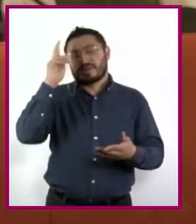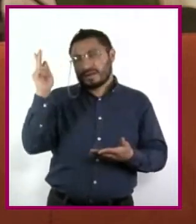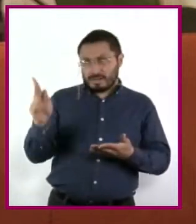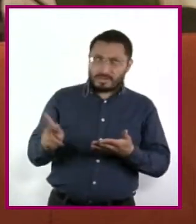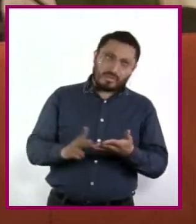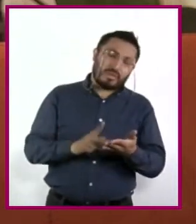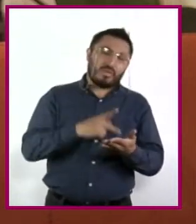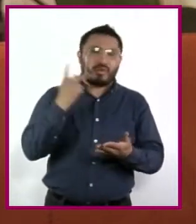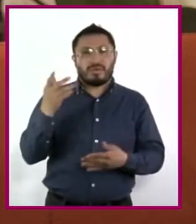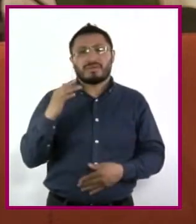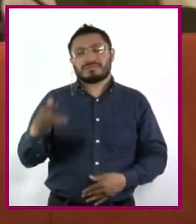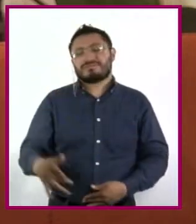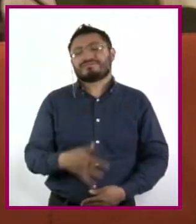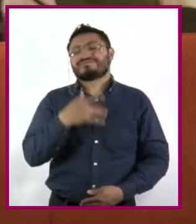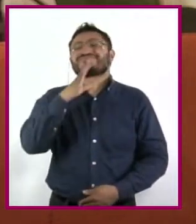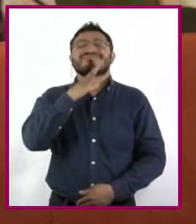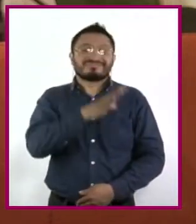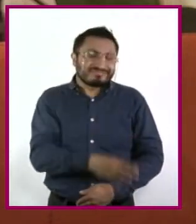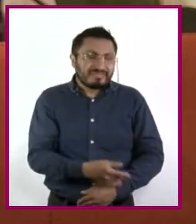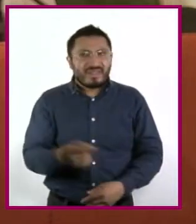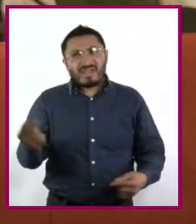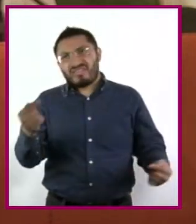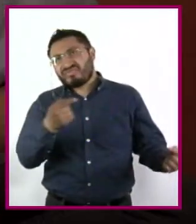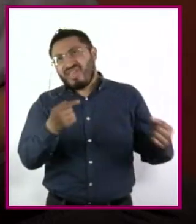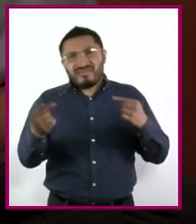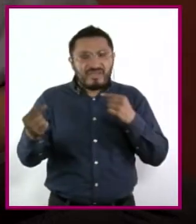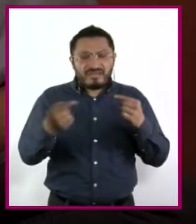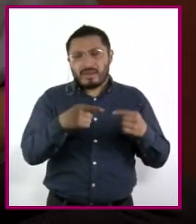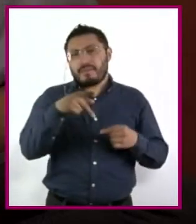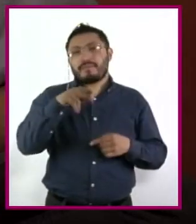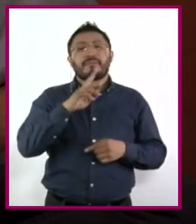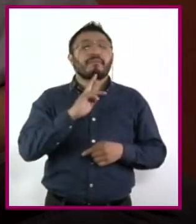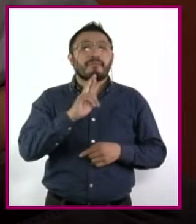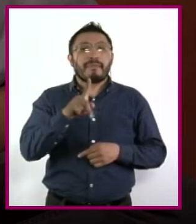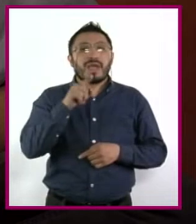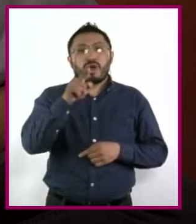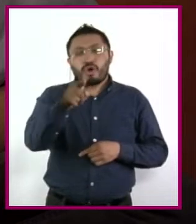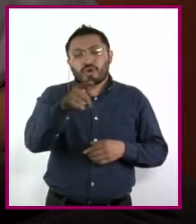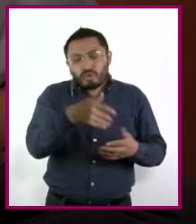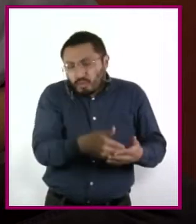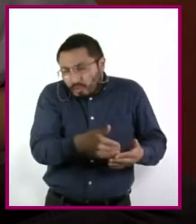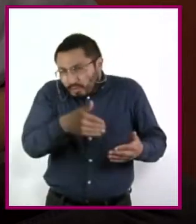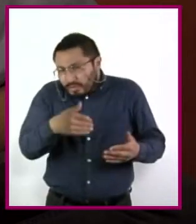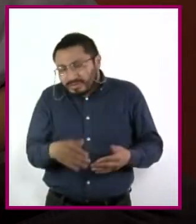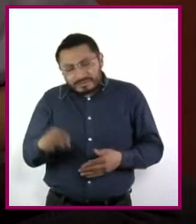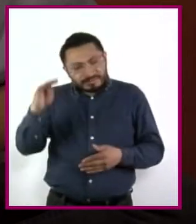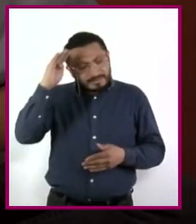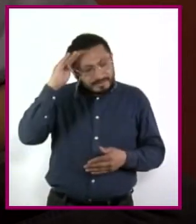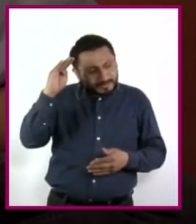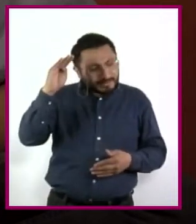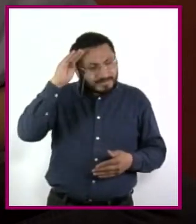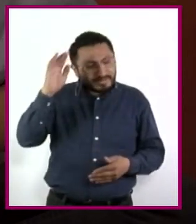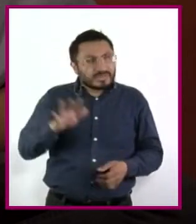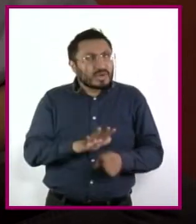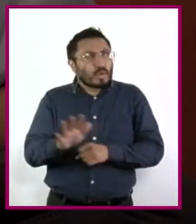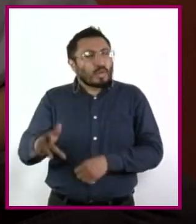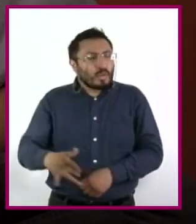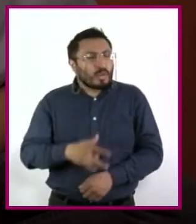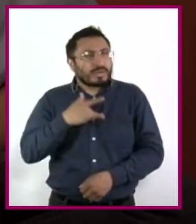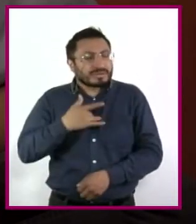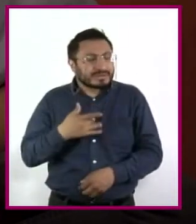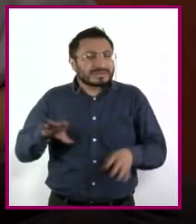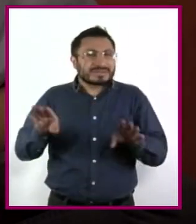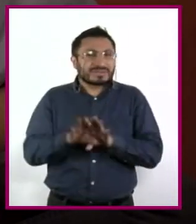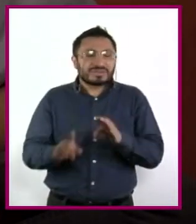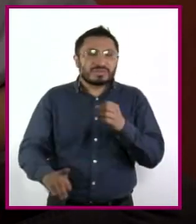vez te sientas fatal, piensas en algunas estrategias que te permitan expresar lo que sientes de manera asertiva para solucionar